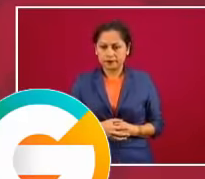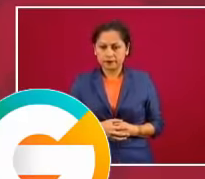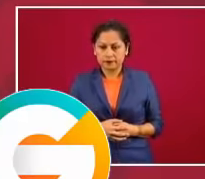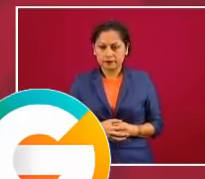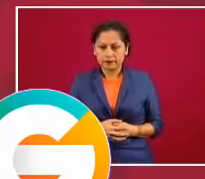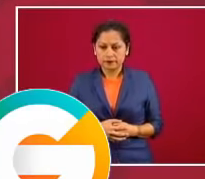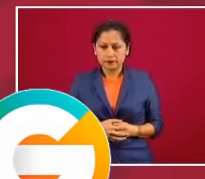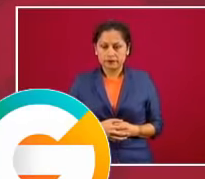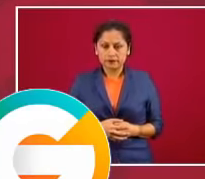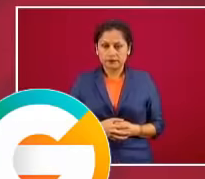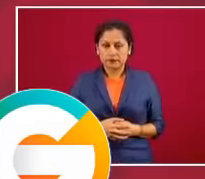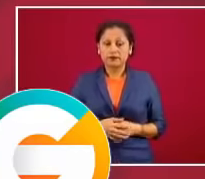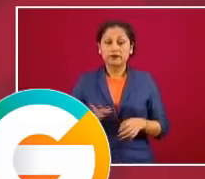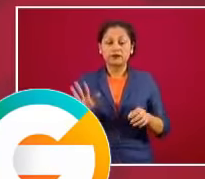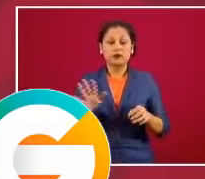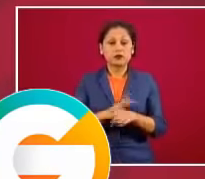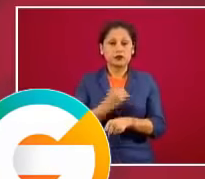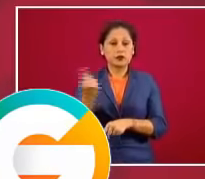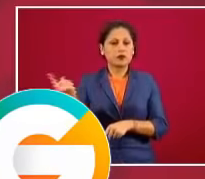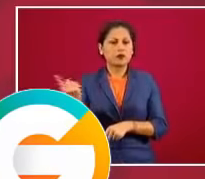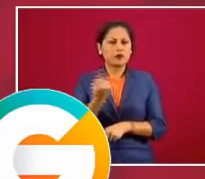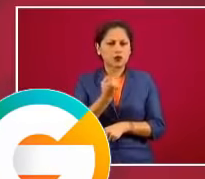la mayor riqueza